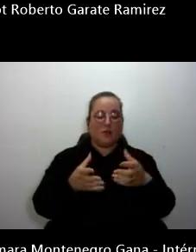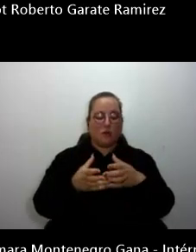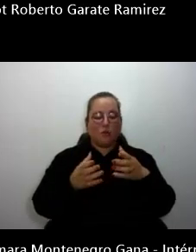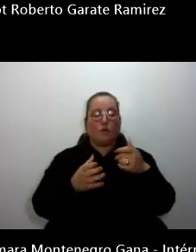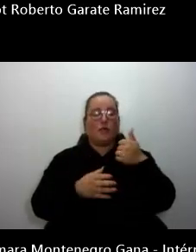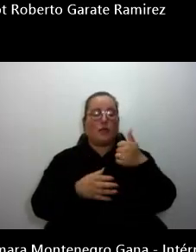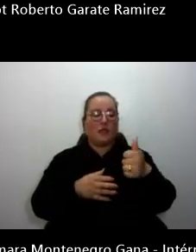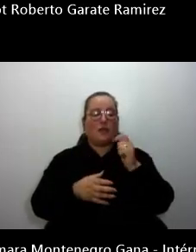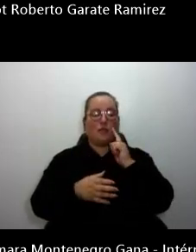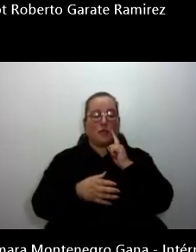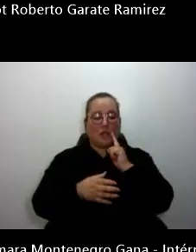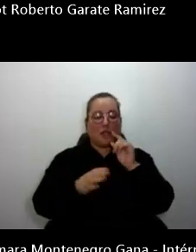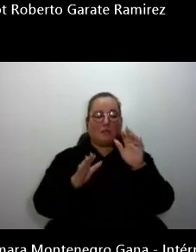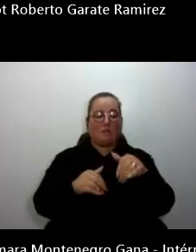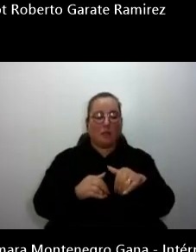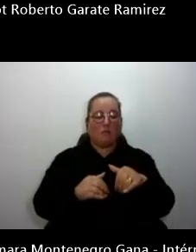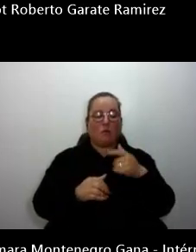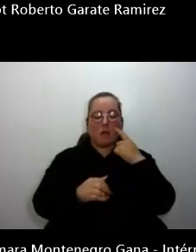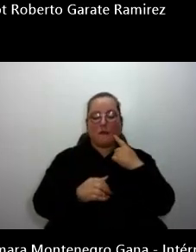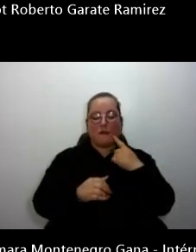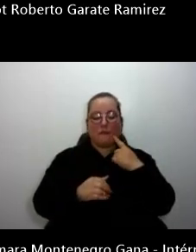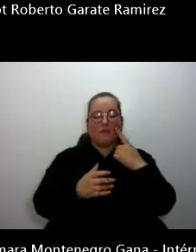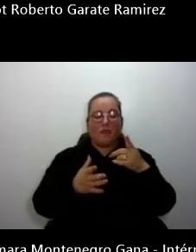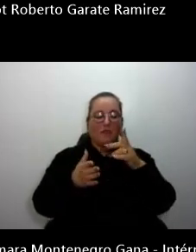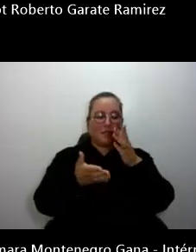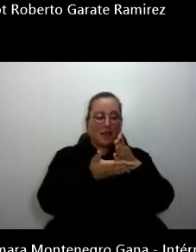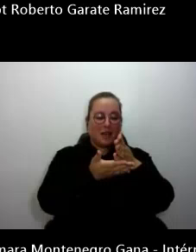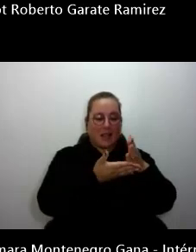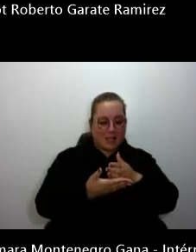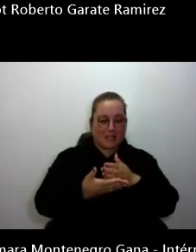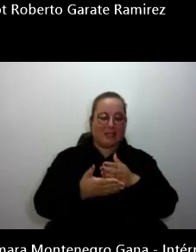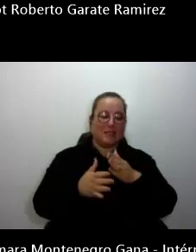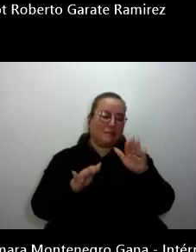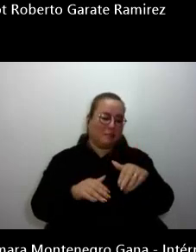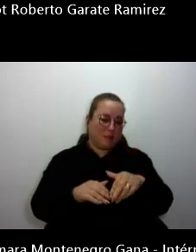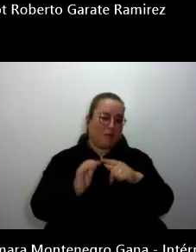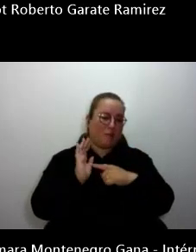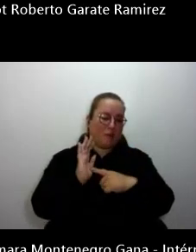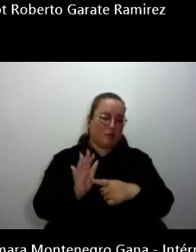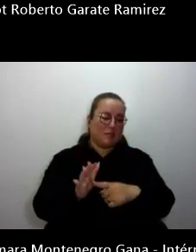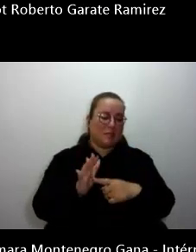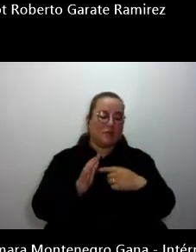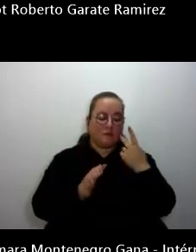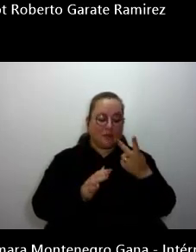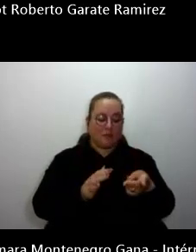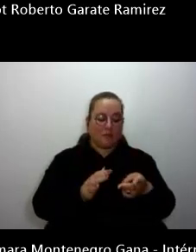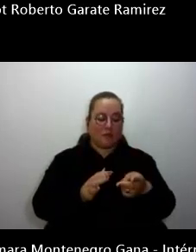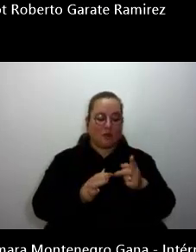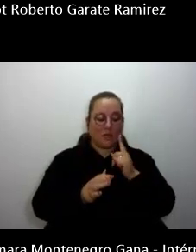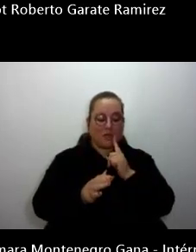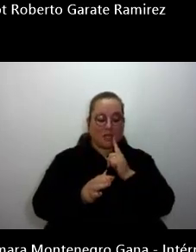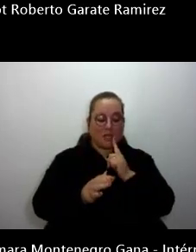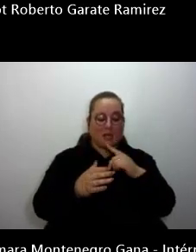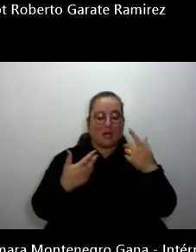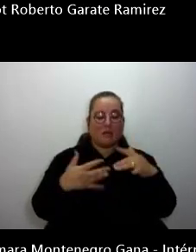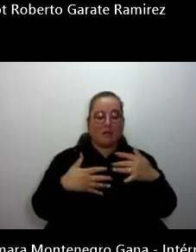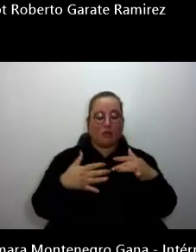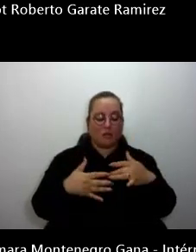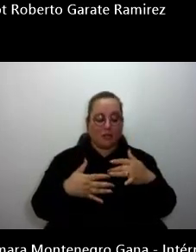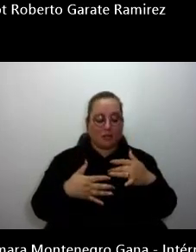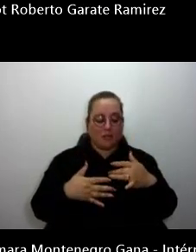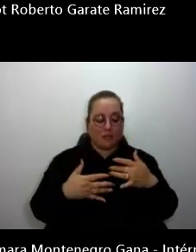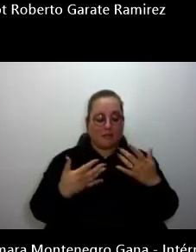también son parte de los equipos de aula y que, tal como vimos en la presentación, ¿cierto?, son parte importante para poder llevar